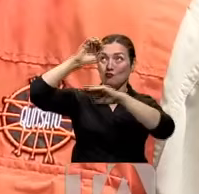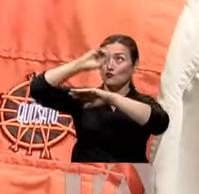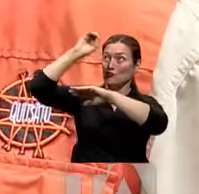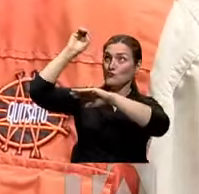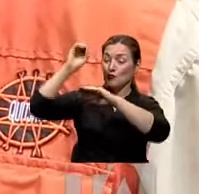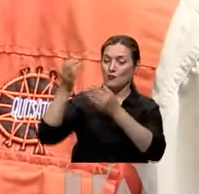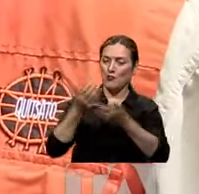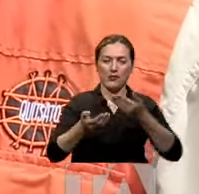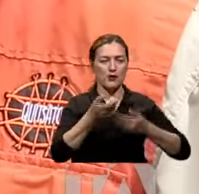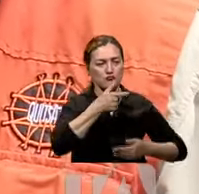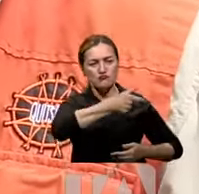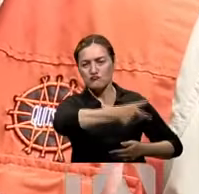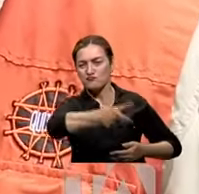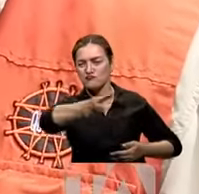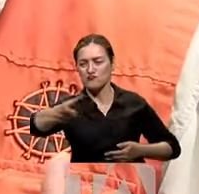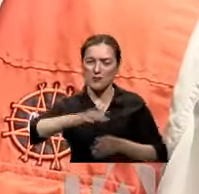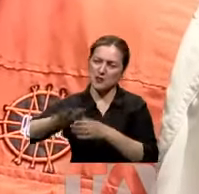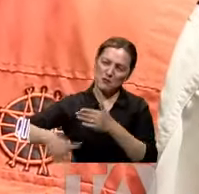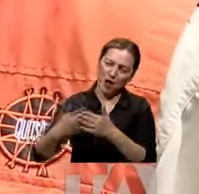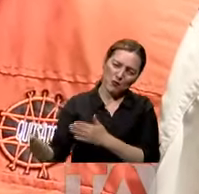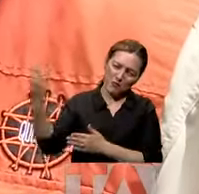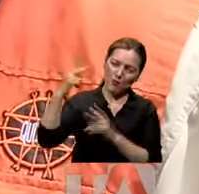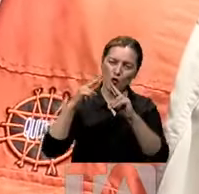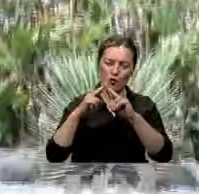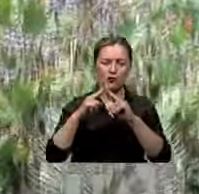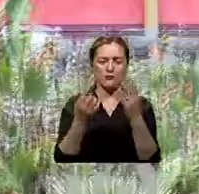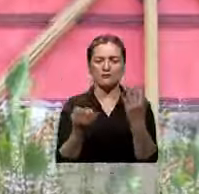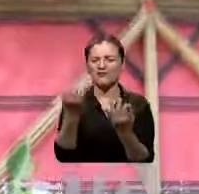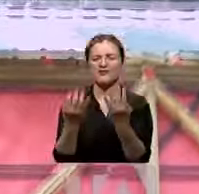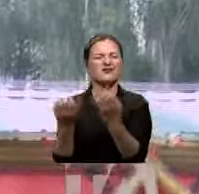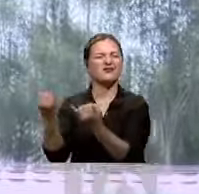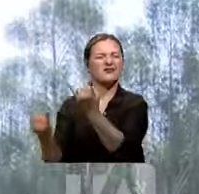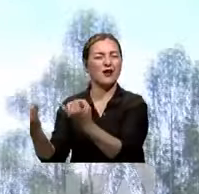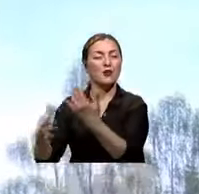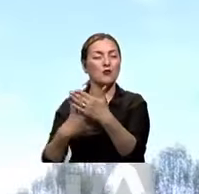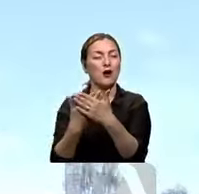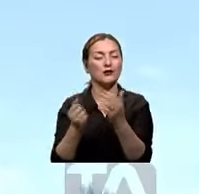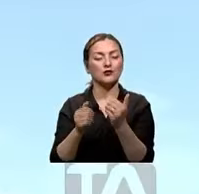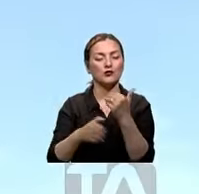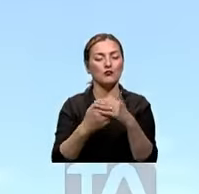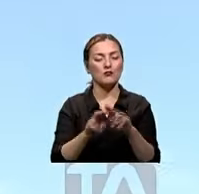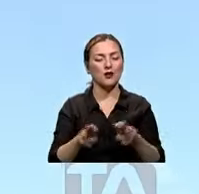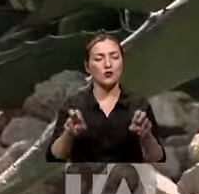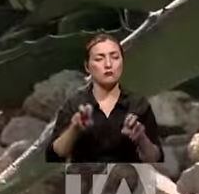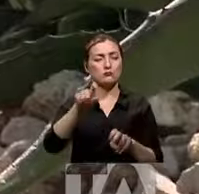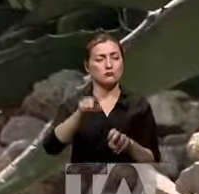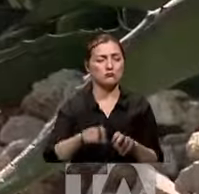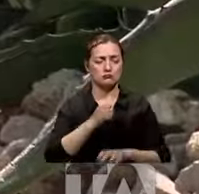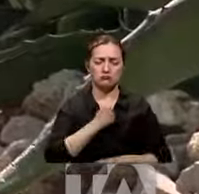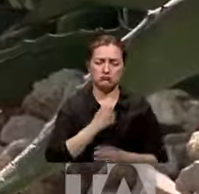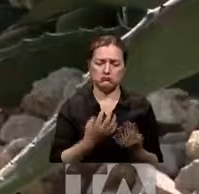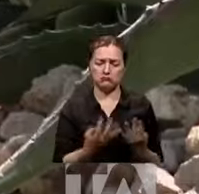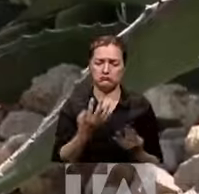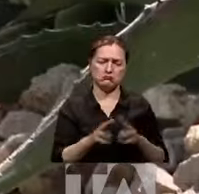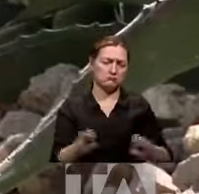el chaguarmishki. Le invito a la gente a que venga a conocer el jardín. Esta planta demuestra que los recursos que necesitamos nos lo brinda